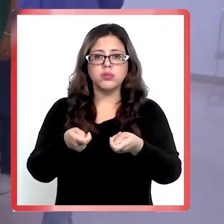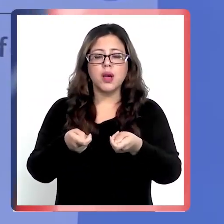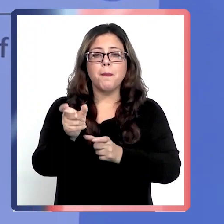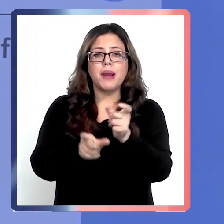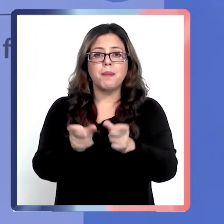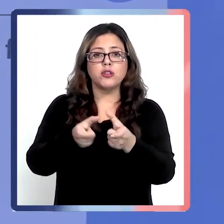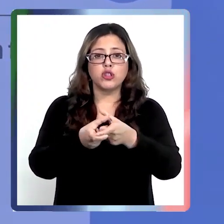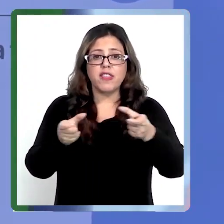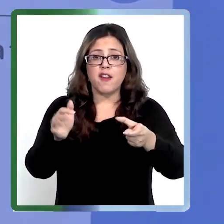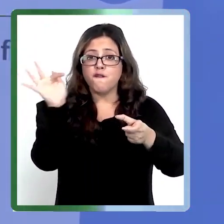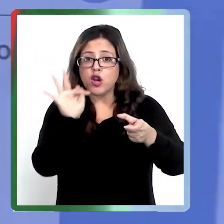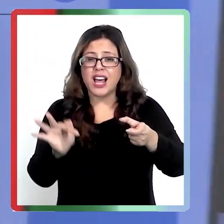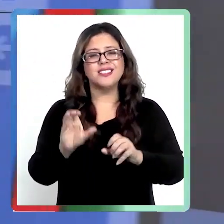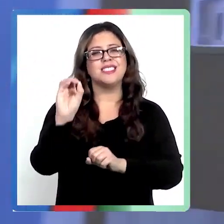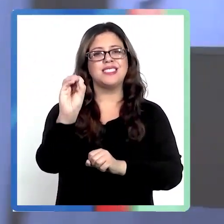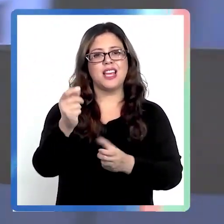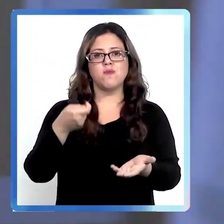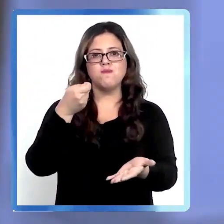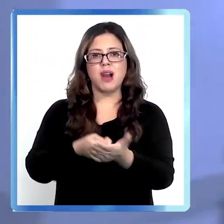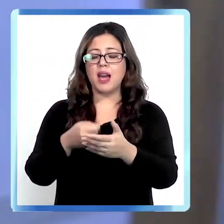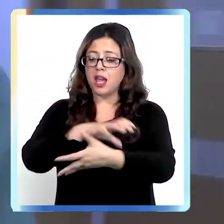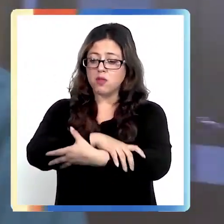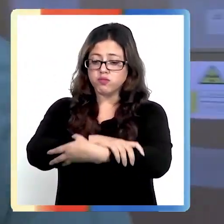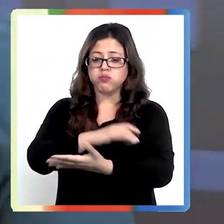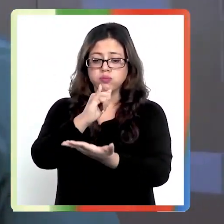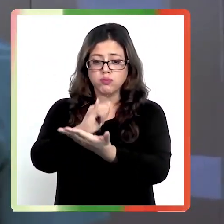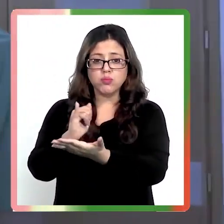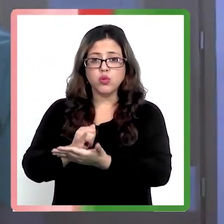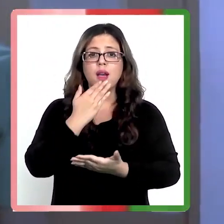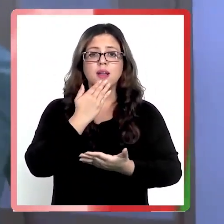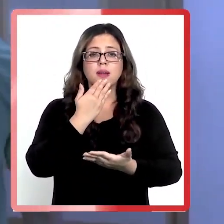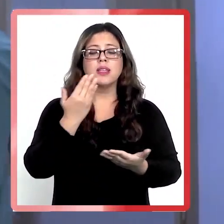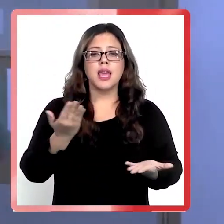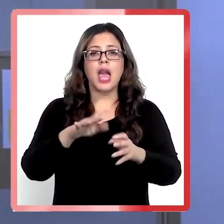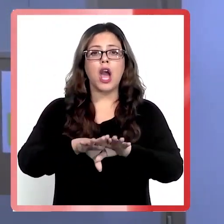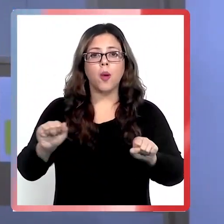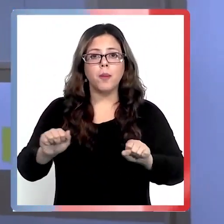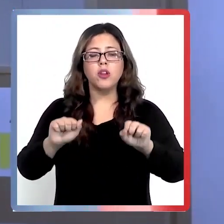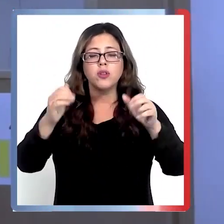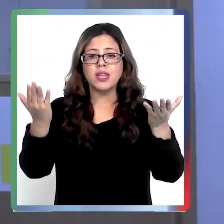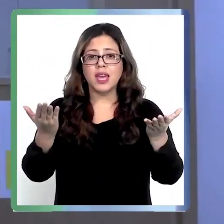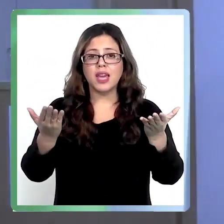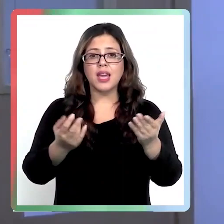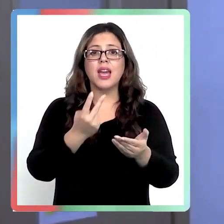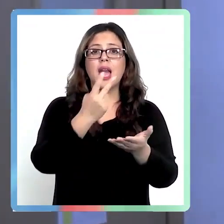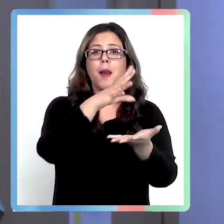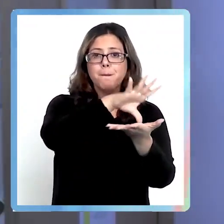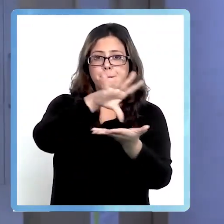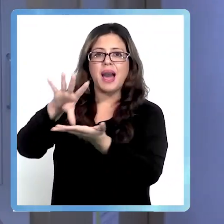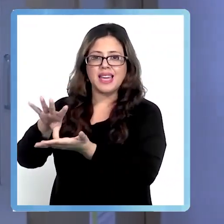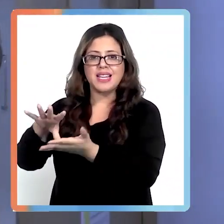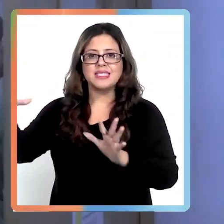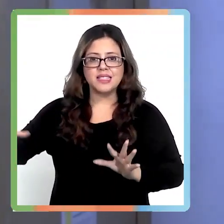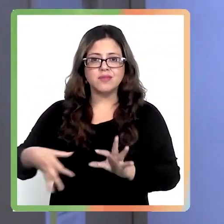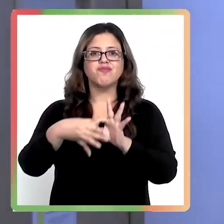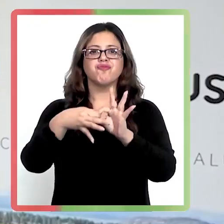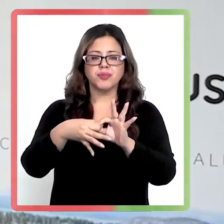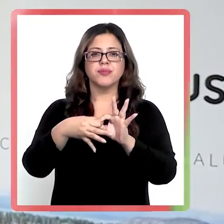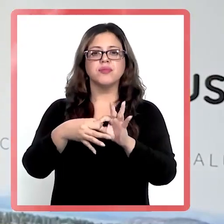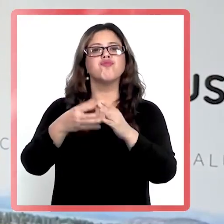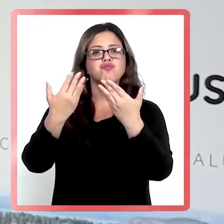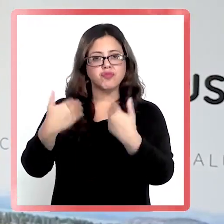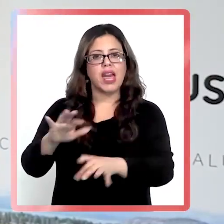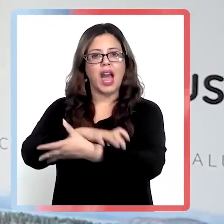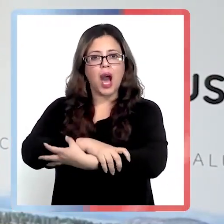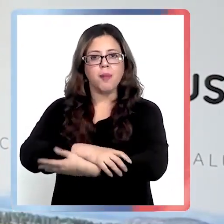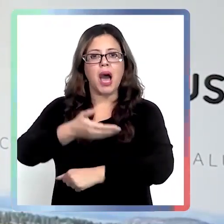beneficiarios de FONASA. Es un convenio entre las instituciones, pero además es un convenio entre dos países hermanos y vecinos con los que